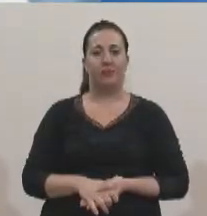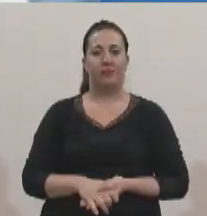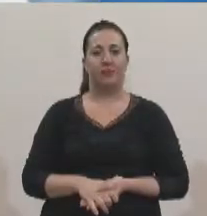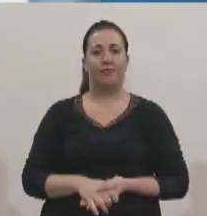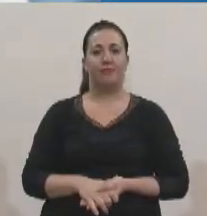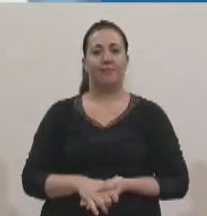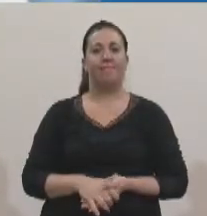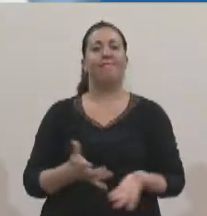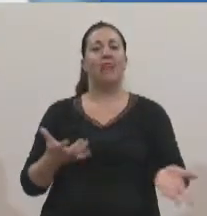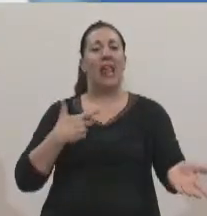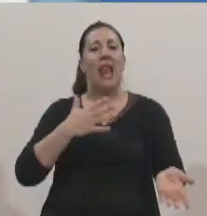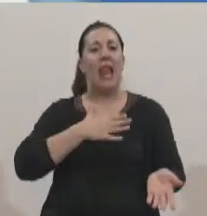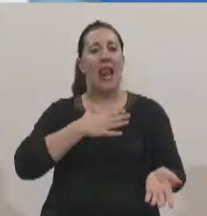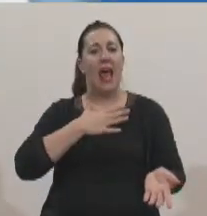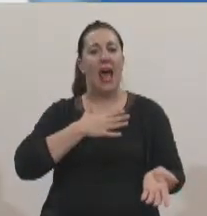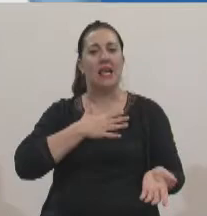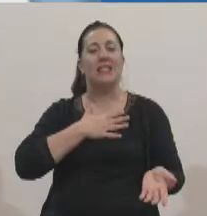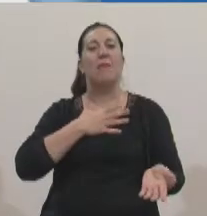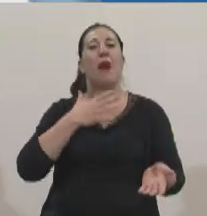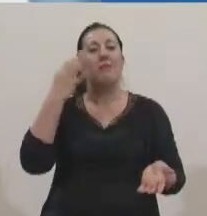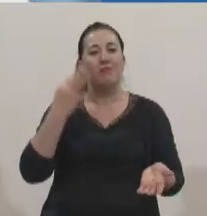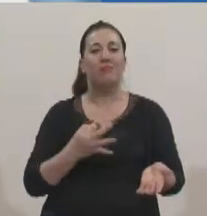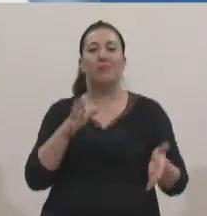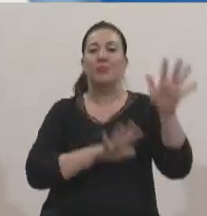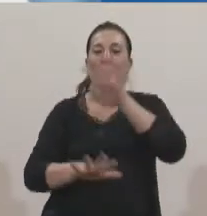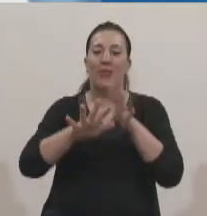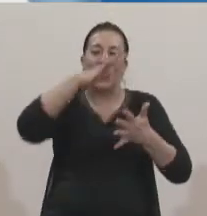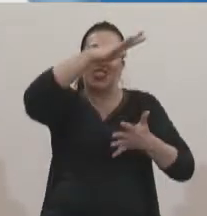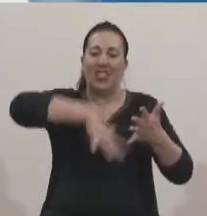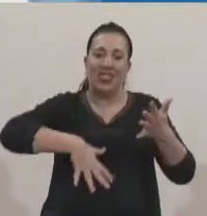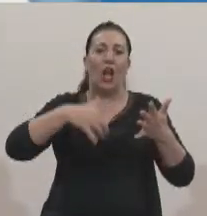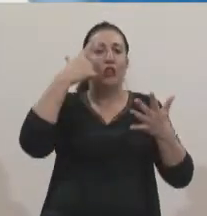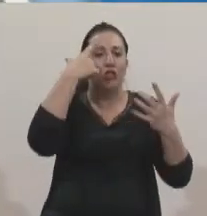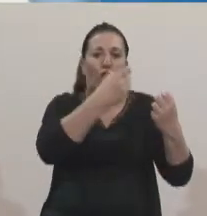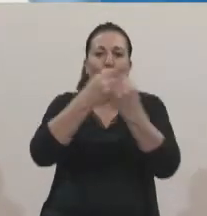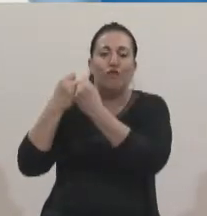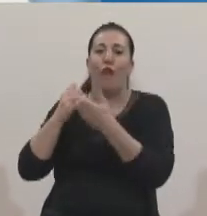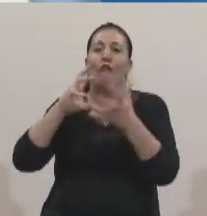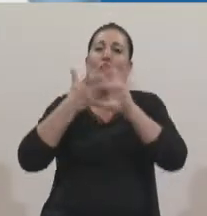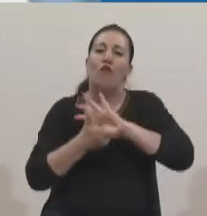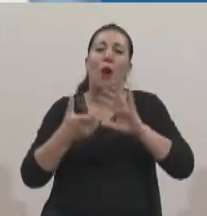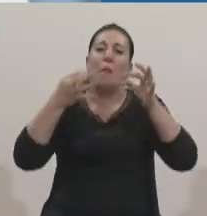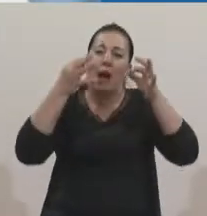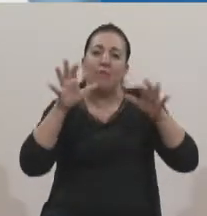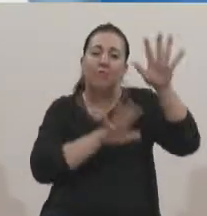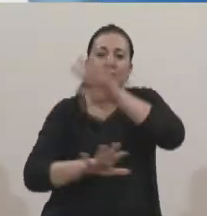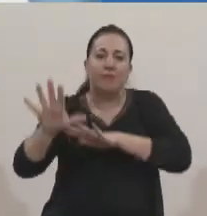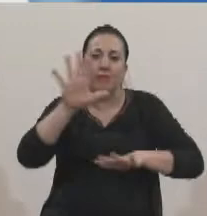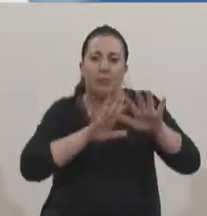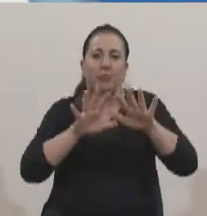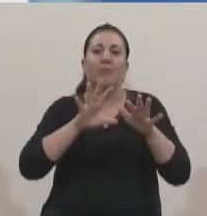Lamento que no pudiéramos arribar a un texto consensuado que suprima la rigidez del formato, que incentive su uso